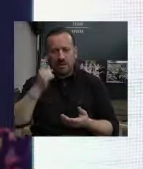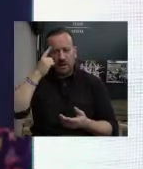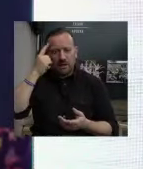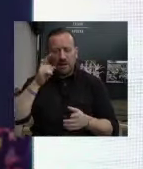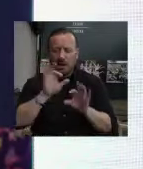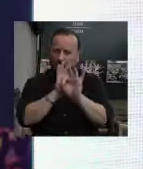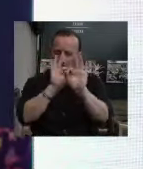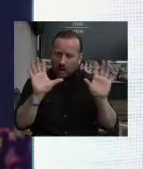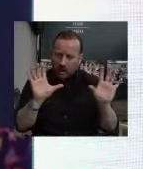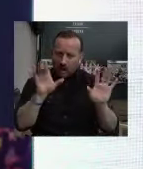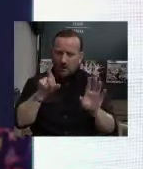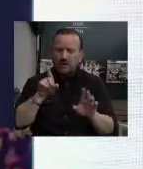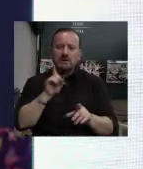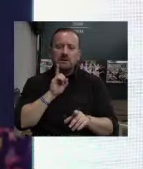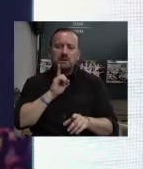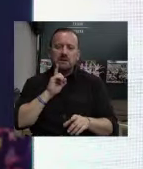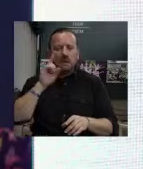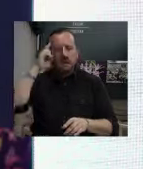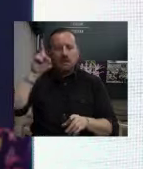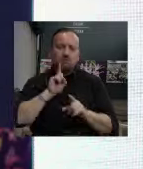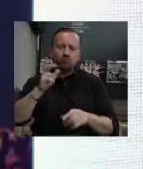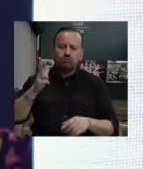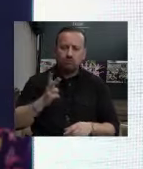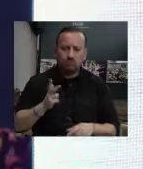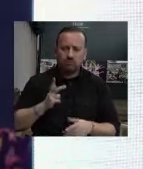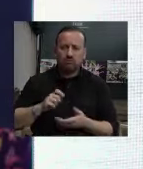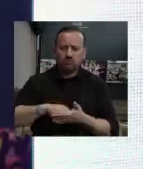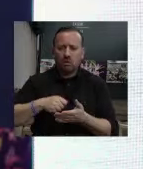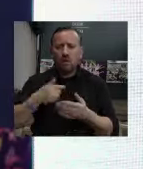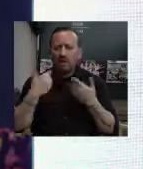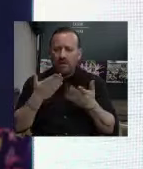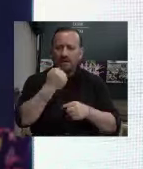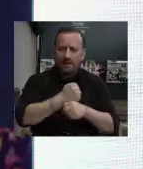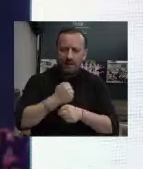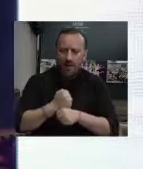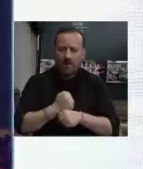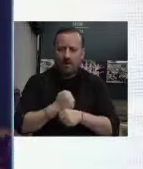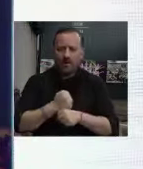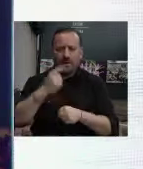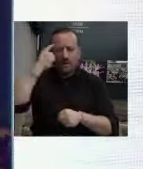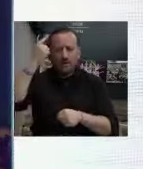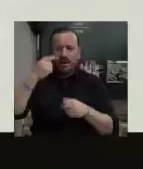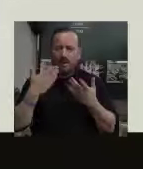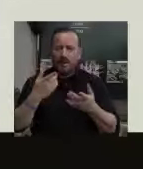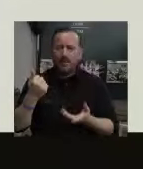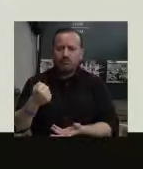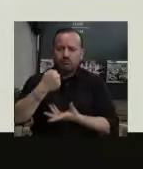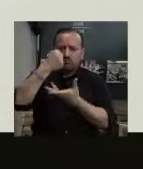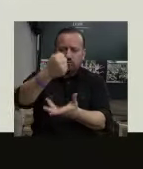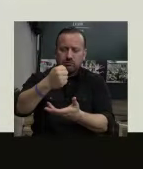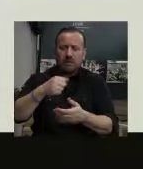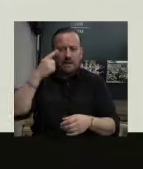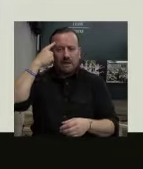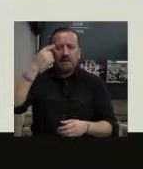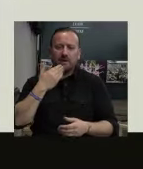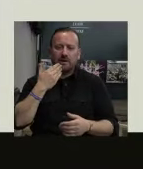ideas que tengan formalización ideas que generen empleo ideas que generen capital ideas